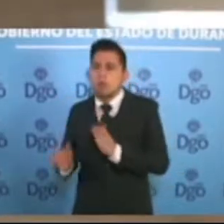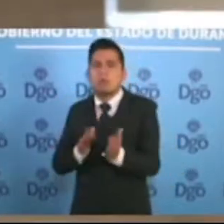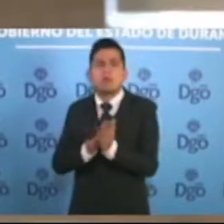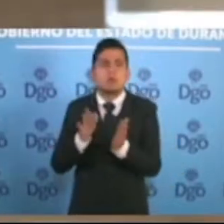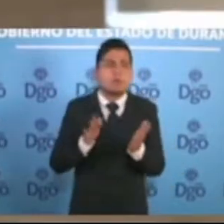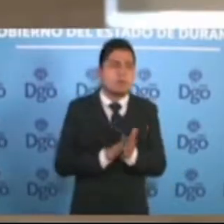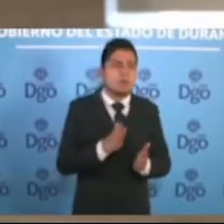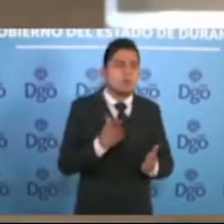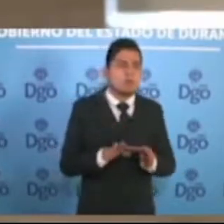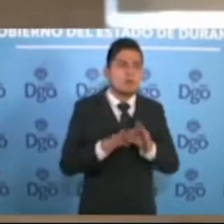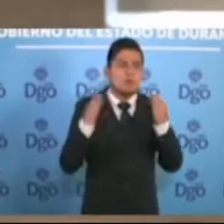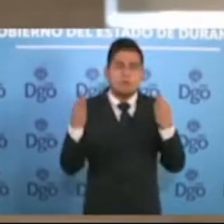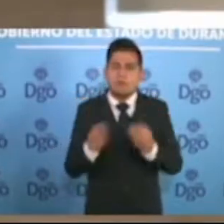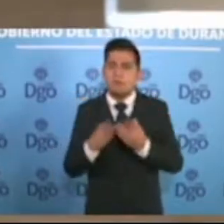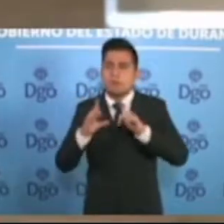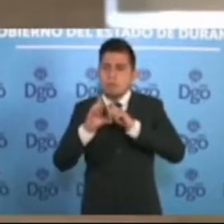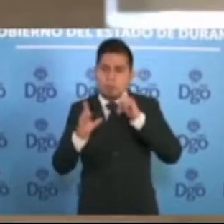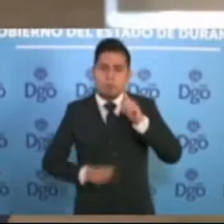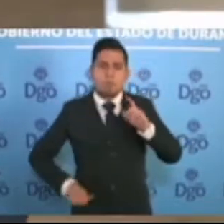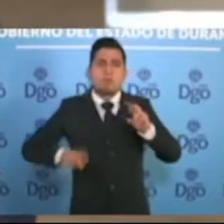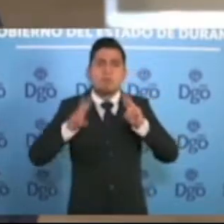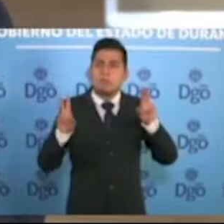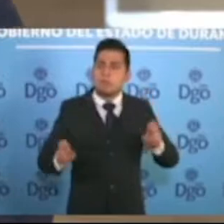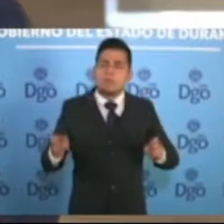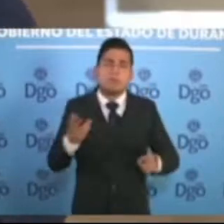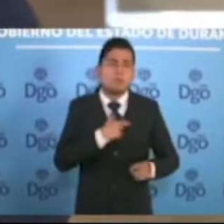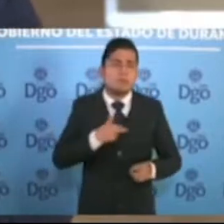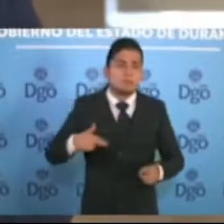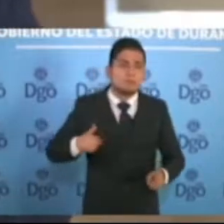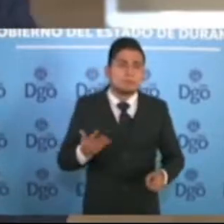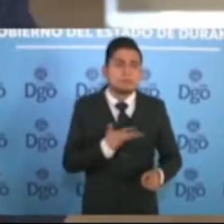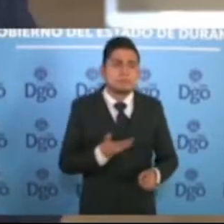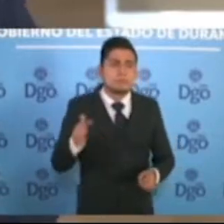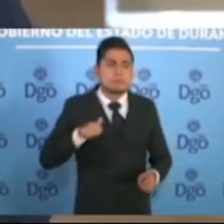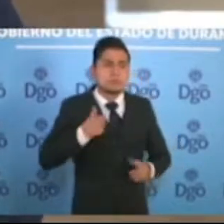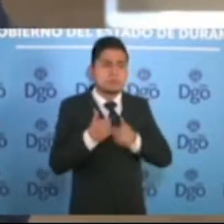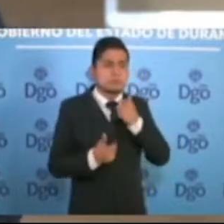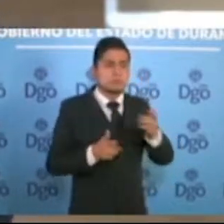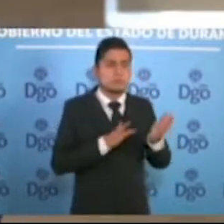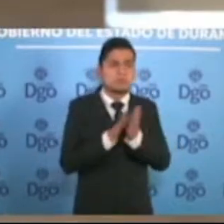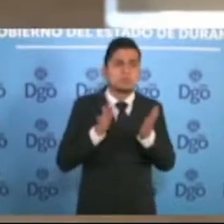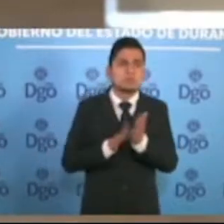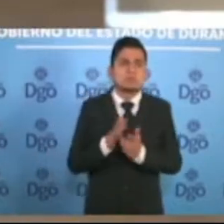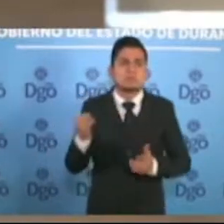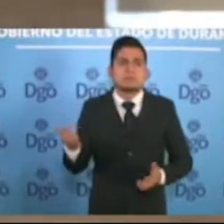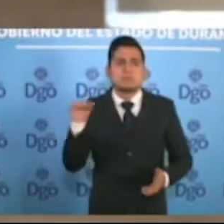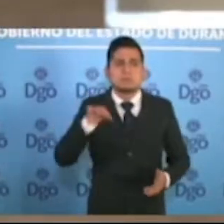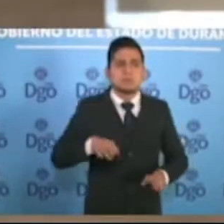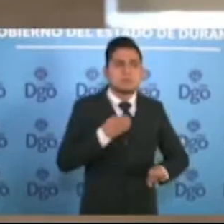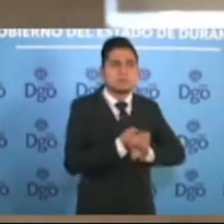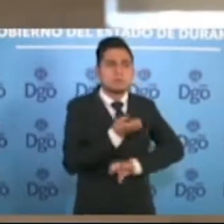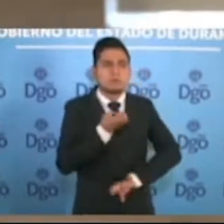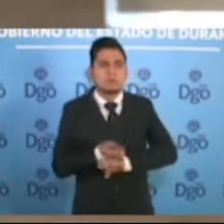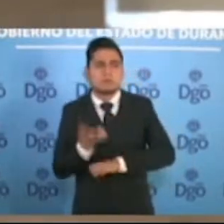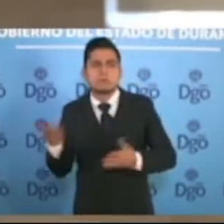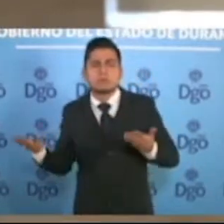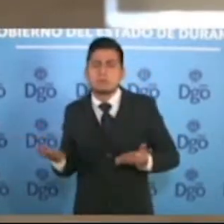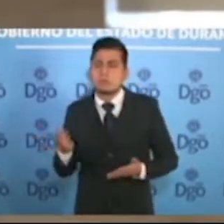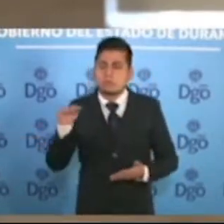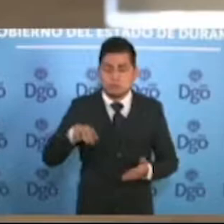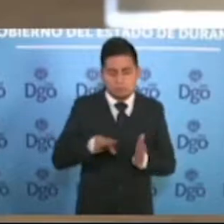gasto federalizado, o sea, en inversión que la Federación hace a la entidad. En el caso de